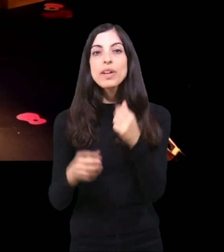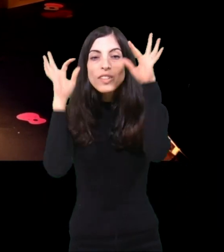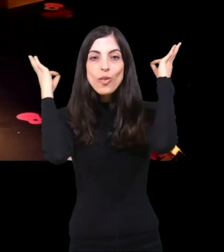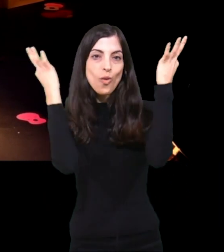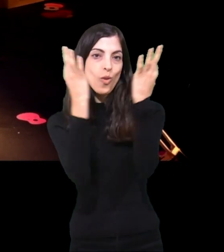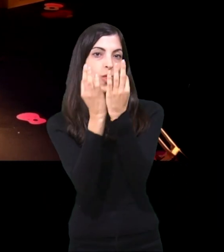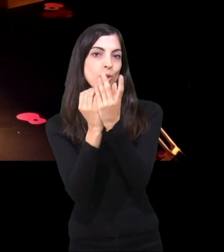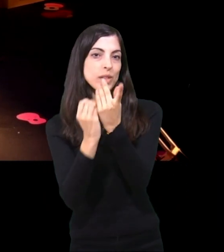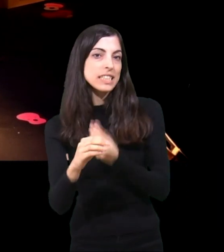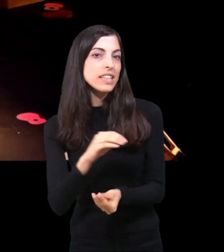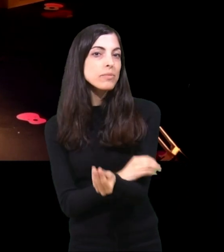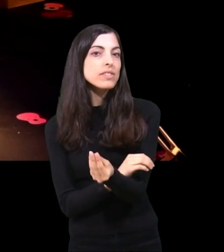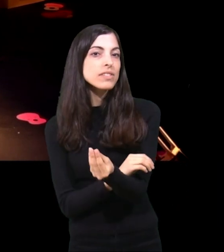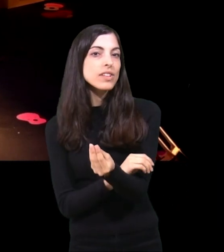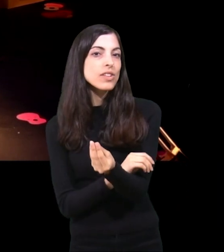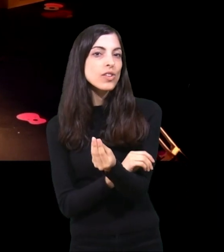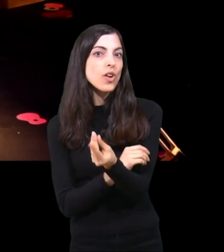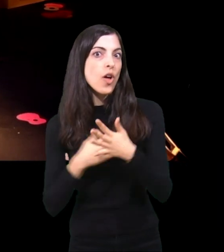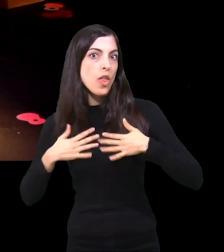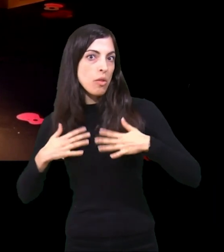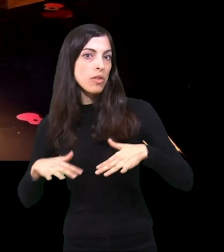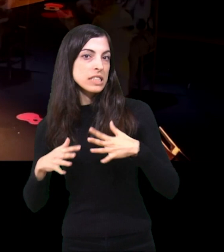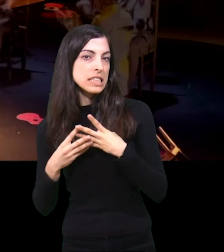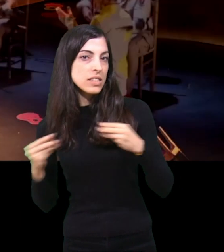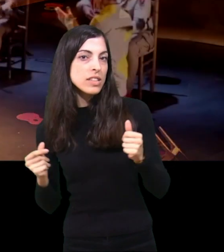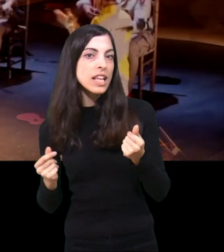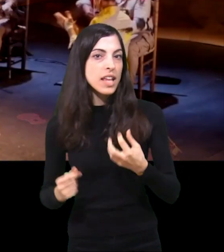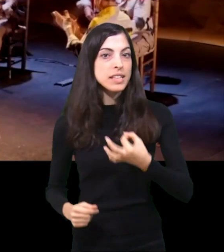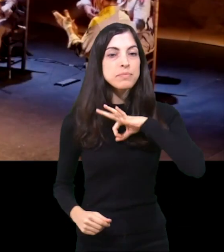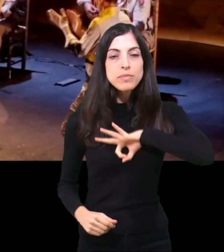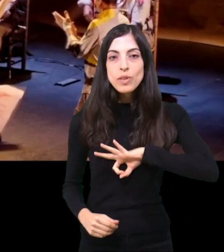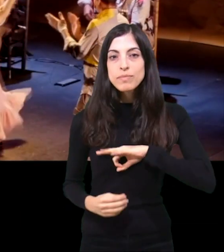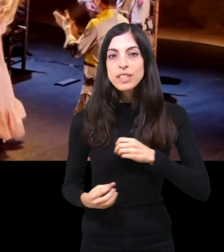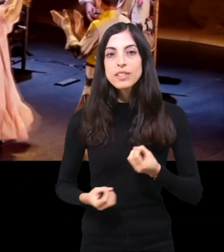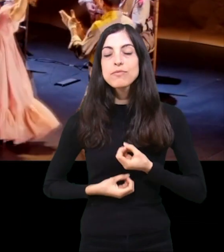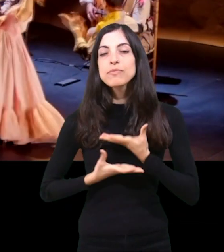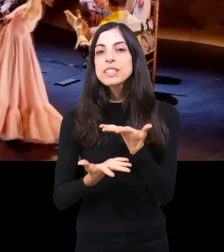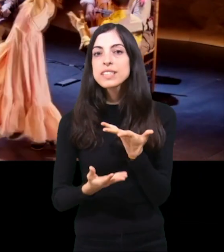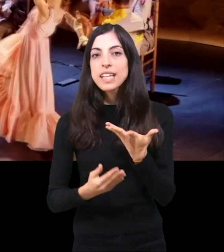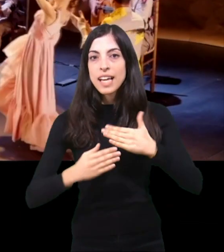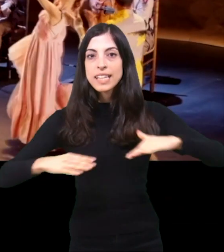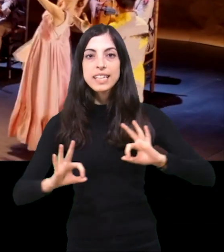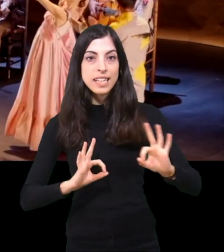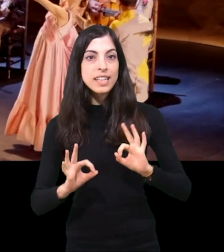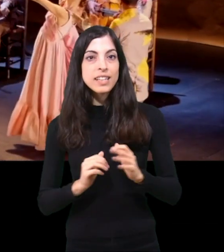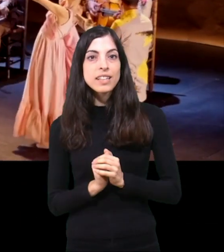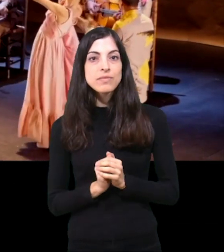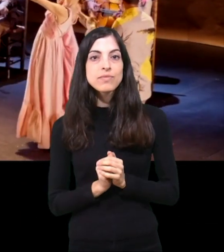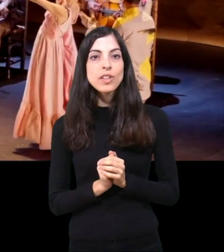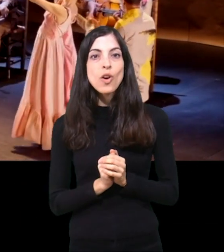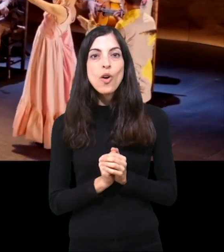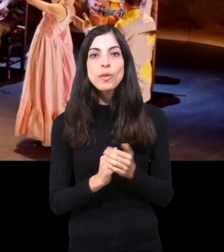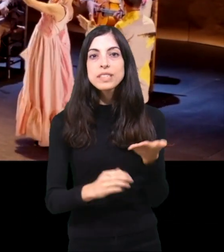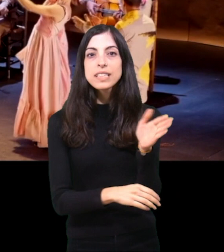Una valiente cordobesa de raza que no duda en desnudarse física y espiritualmente sobre el escenario para